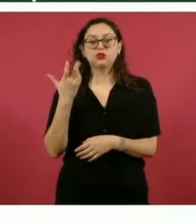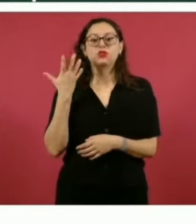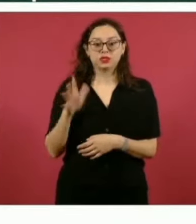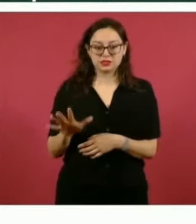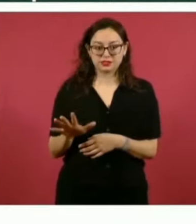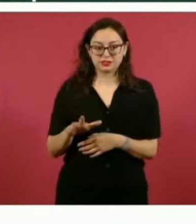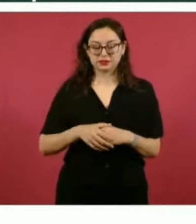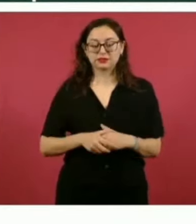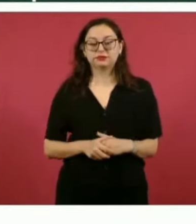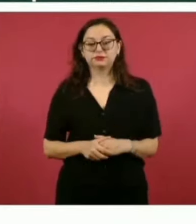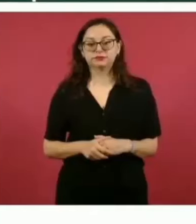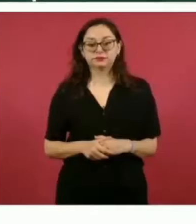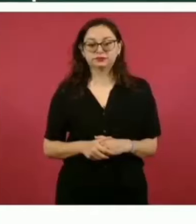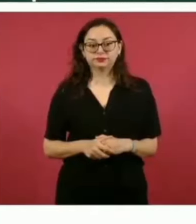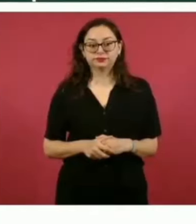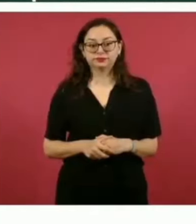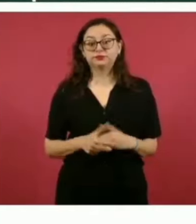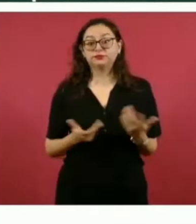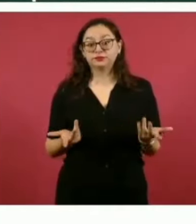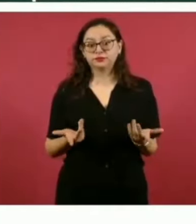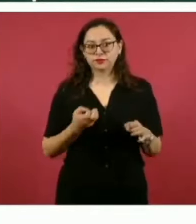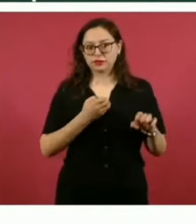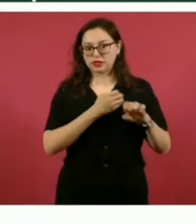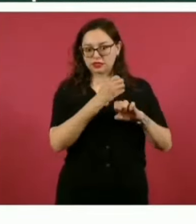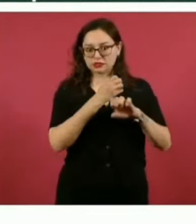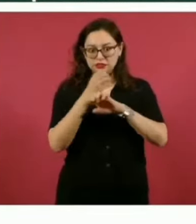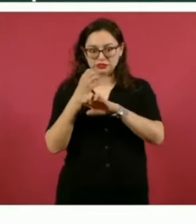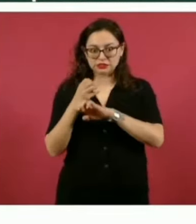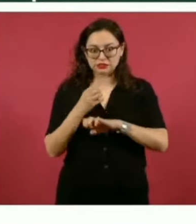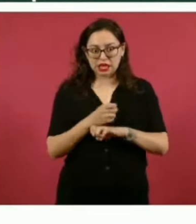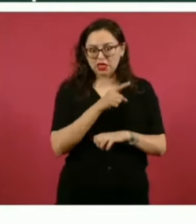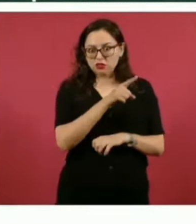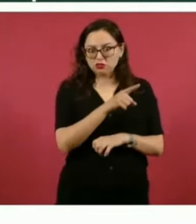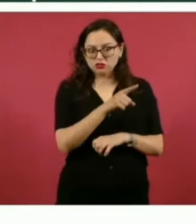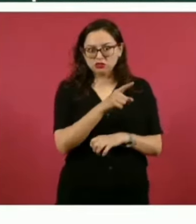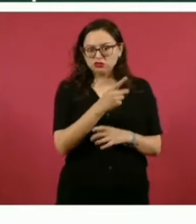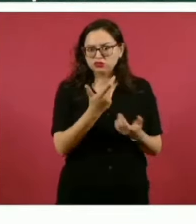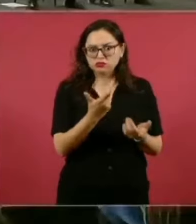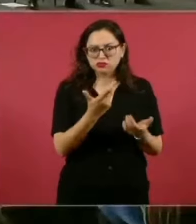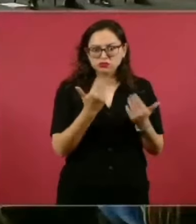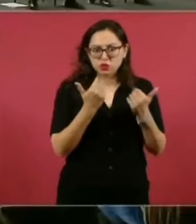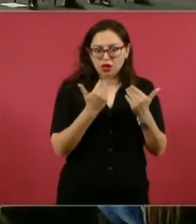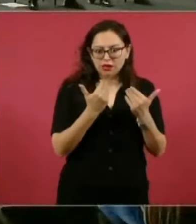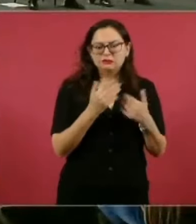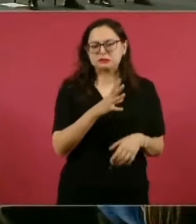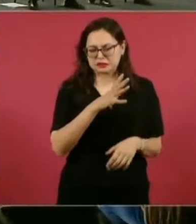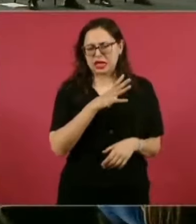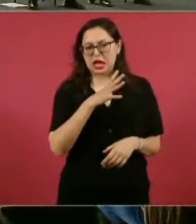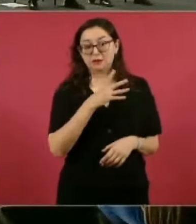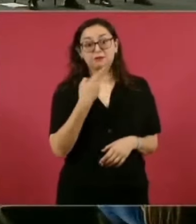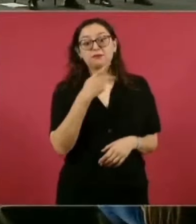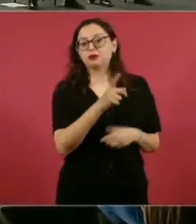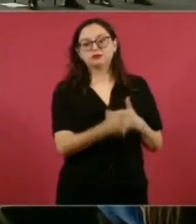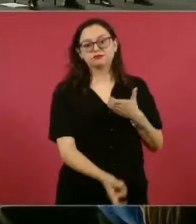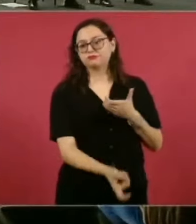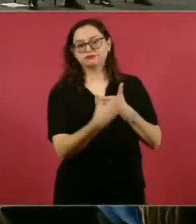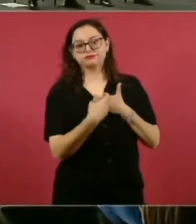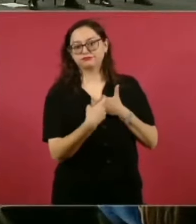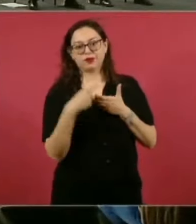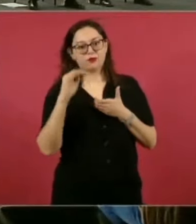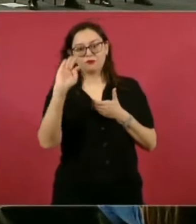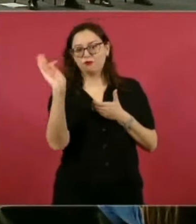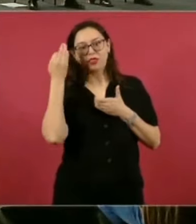5,110. Es decir, obviamente los estados en donde no aparece son estados no federalizados, son estados donde estos centros de salud no son de IMSS Bienestar, son